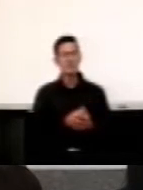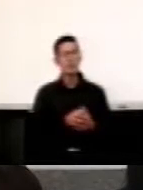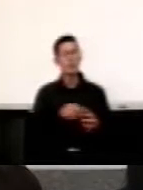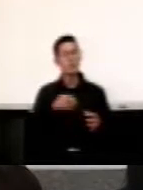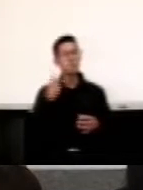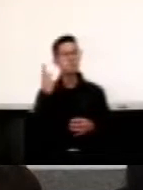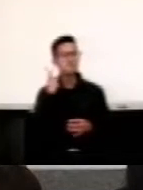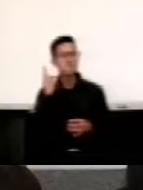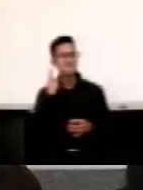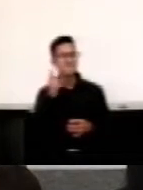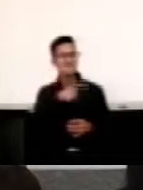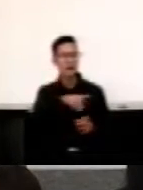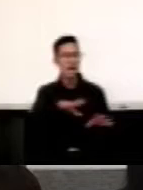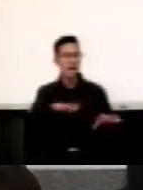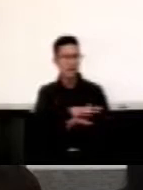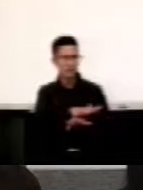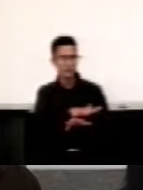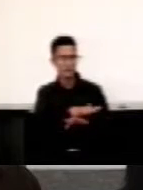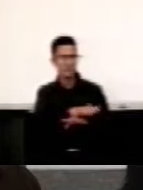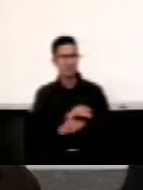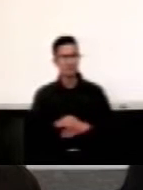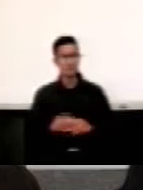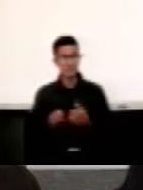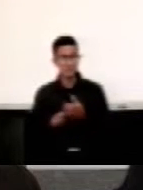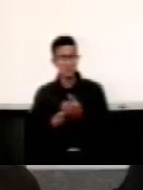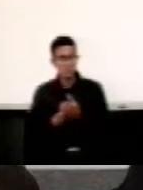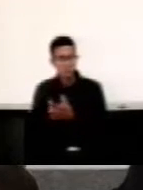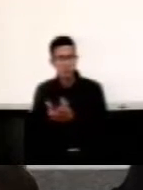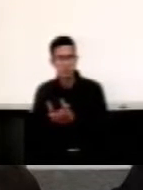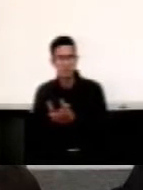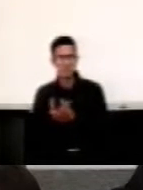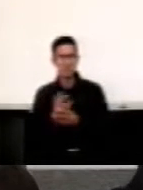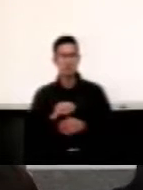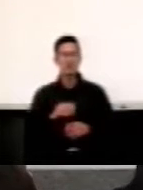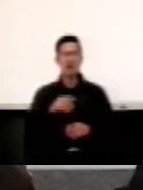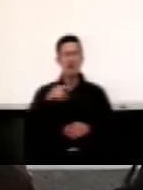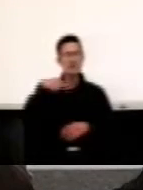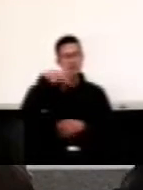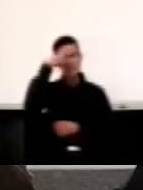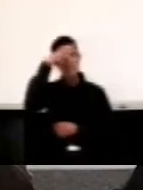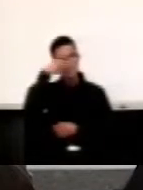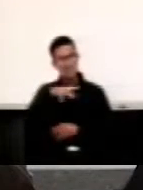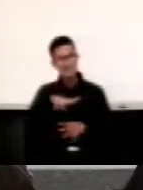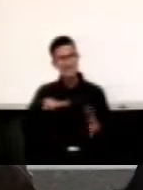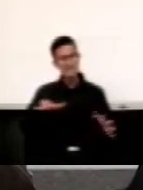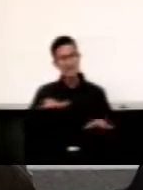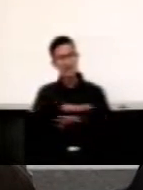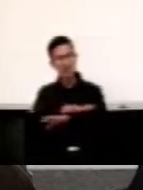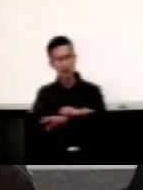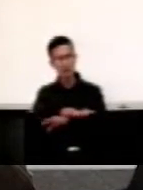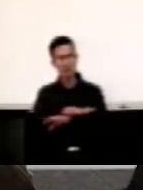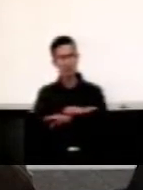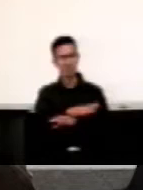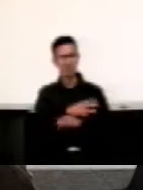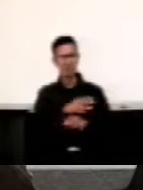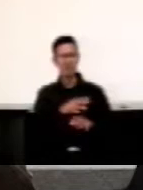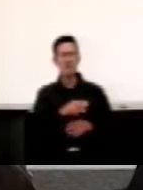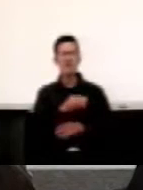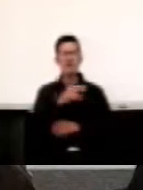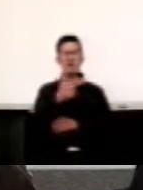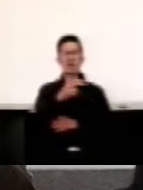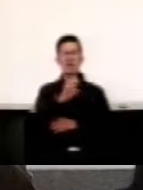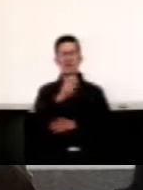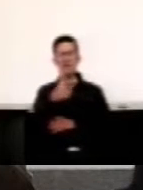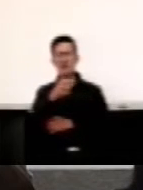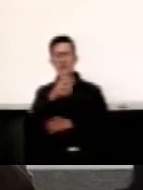análisis del surgimiento de la competencia partidista, cómo es que se da en México ese cambio de un partido hegemónico que